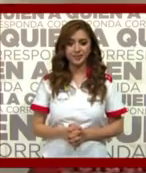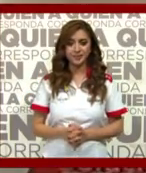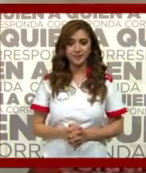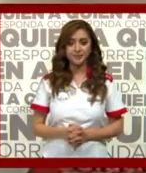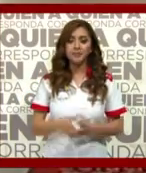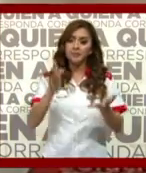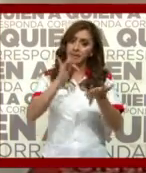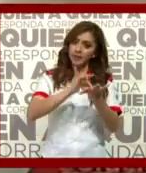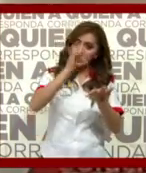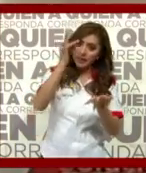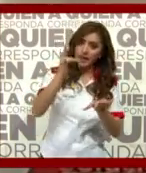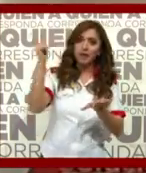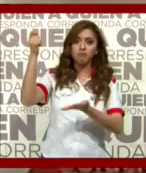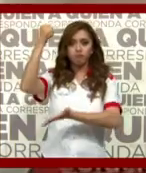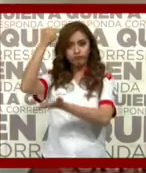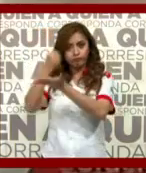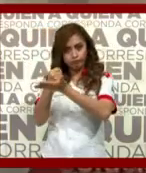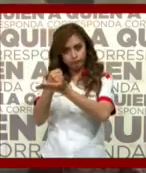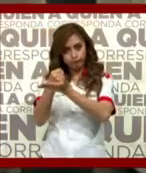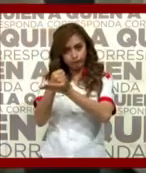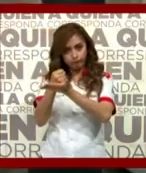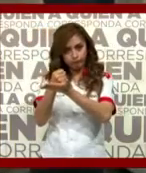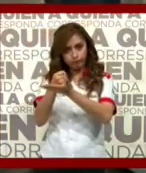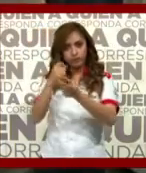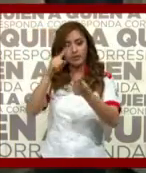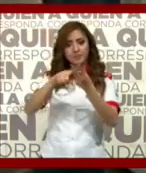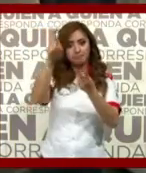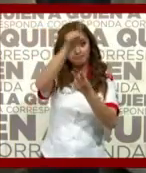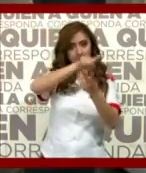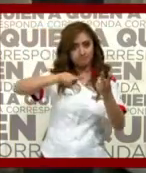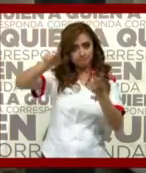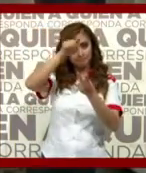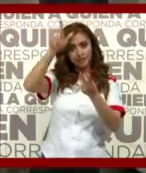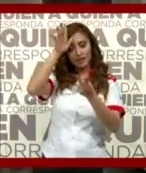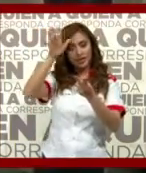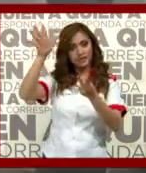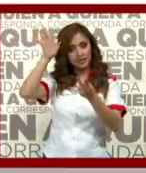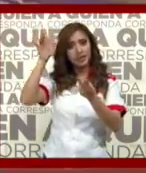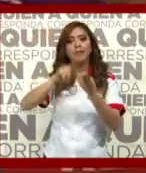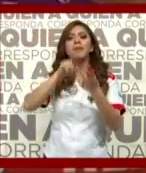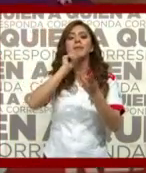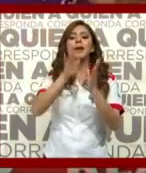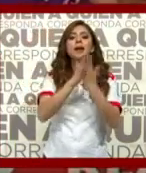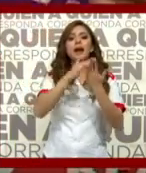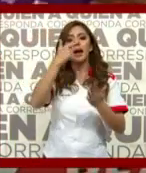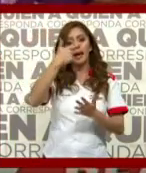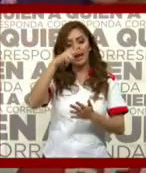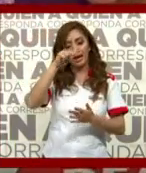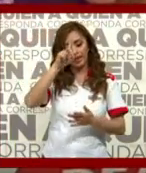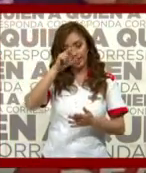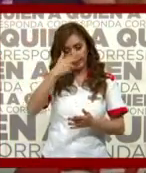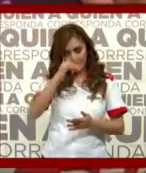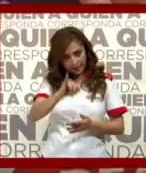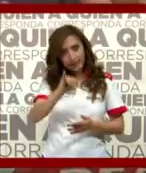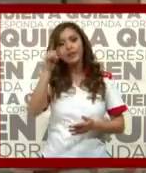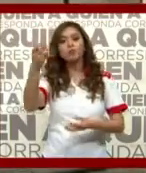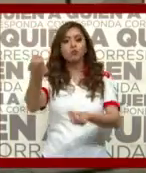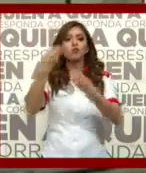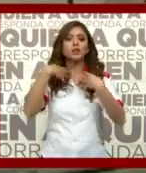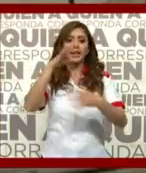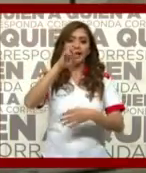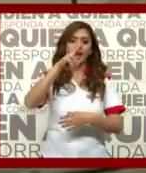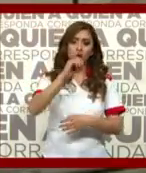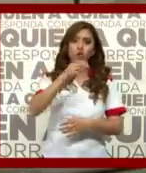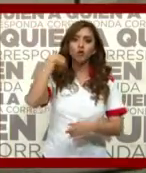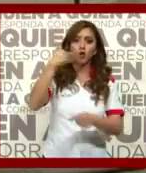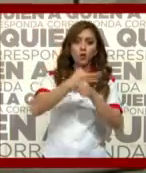agradezco a quien corresponda a círculo editorial azteca ya librerías gandhi por haberme regalado menos al responder